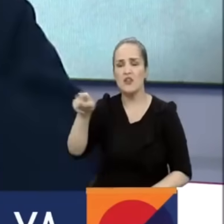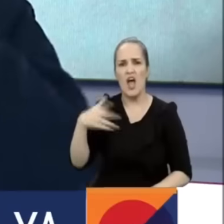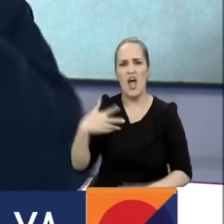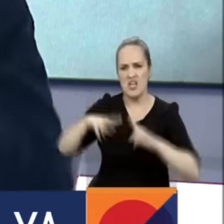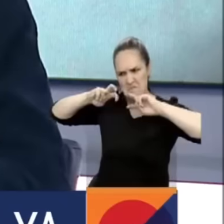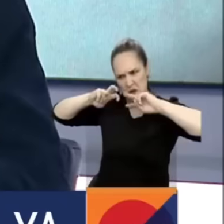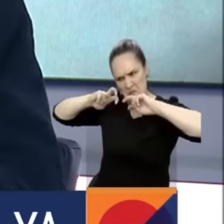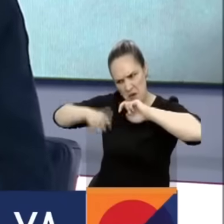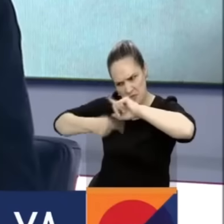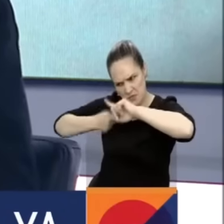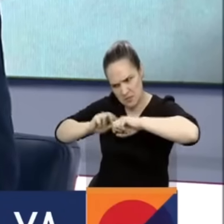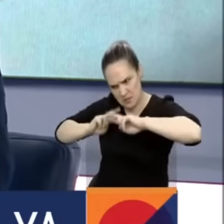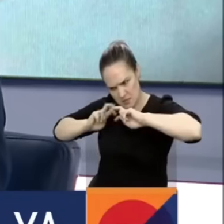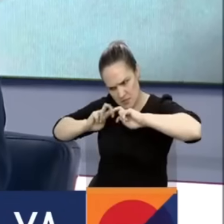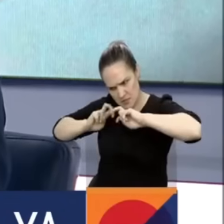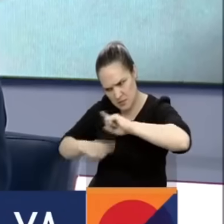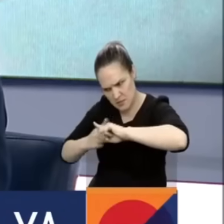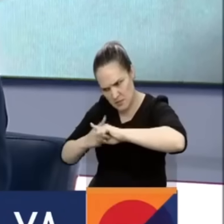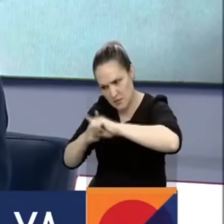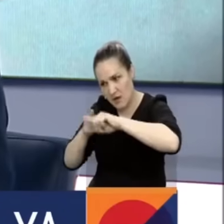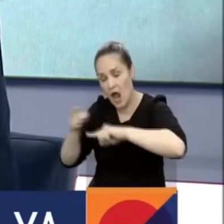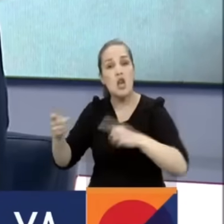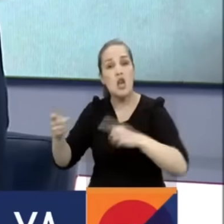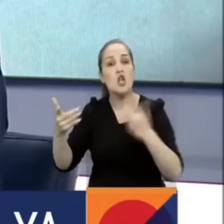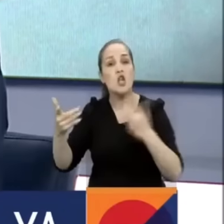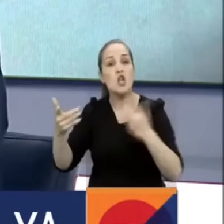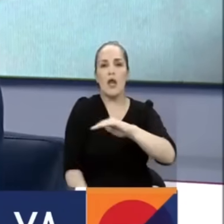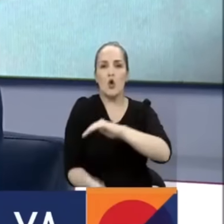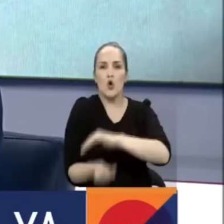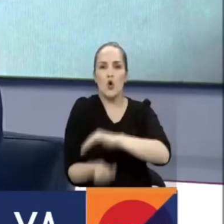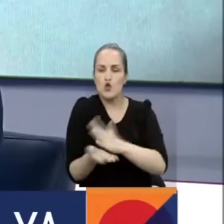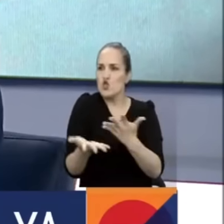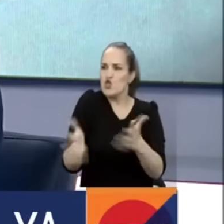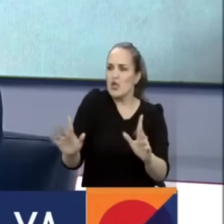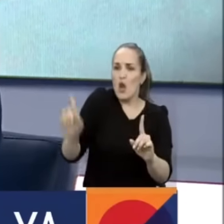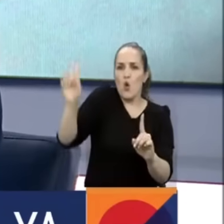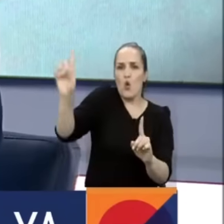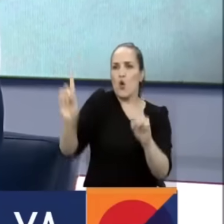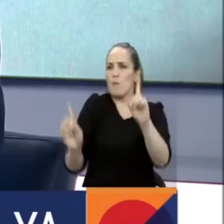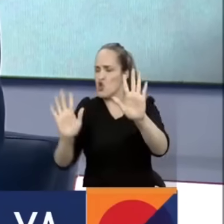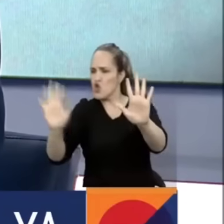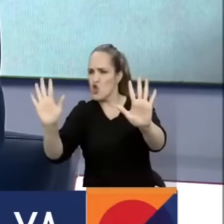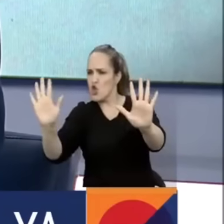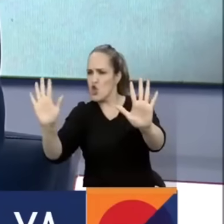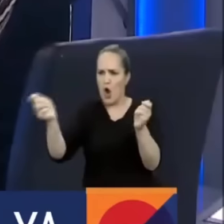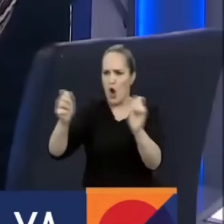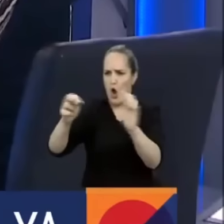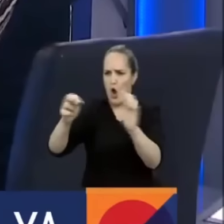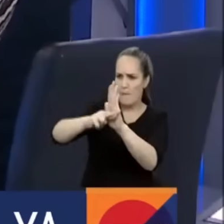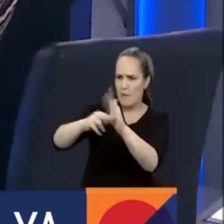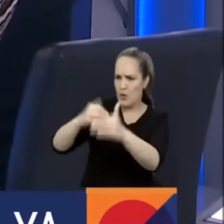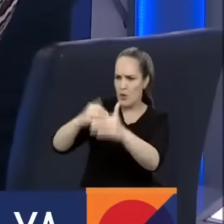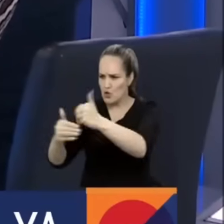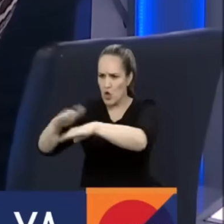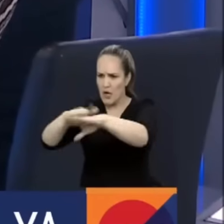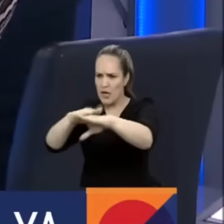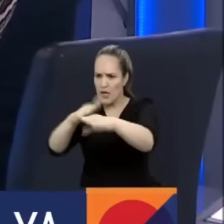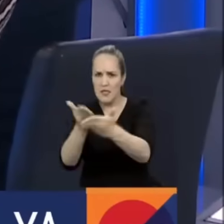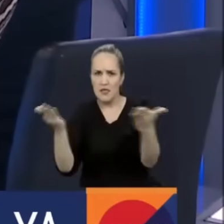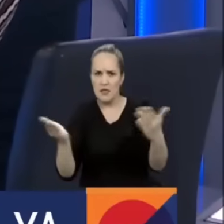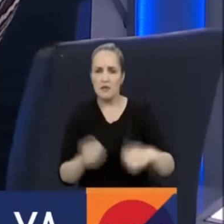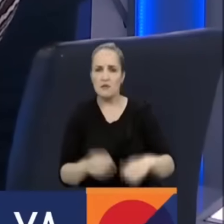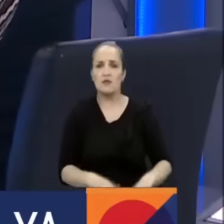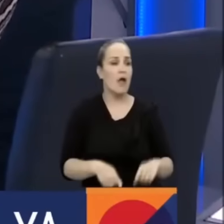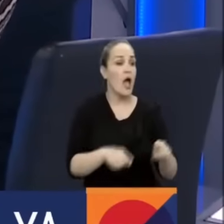por oponerse a la corrupción en el marco de un proceso licitatorio irregular. Entonces,